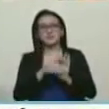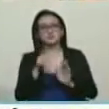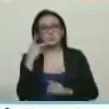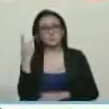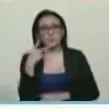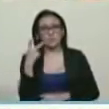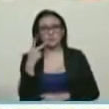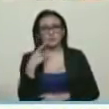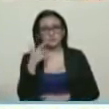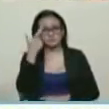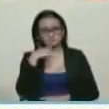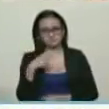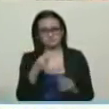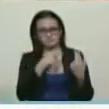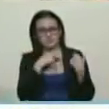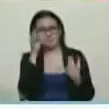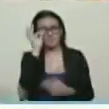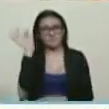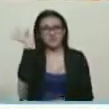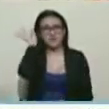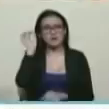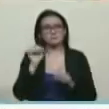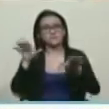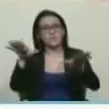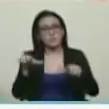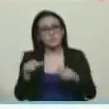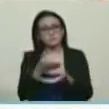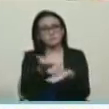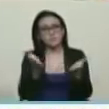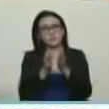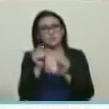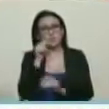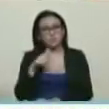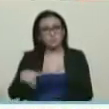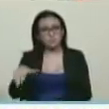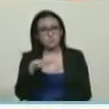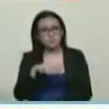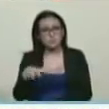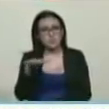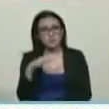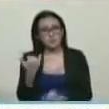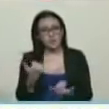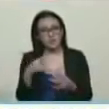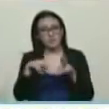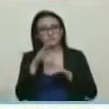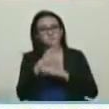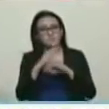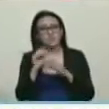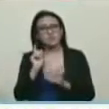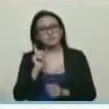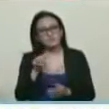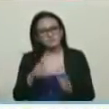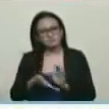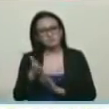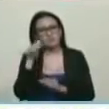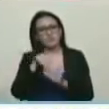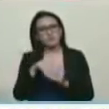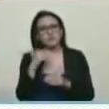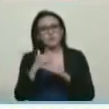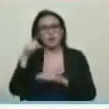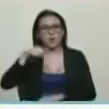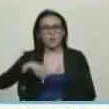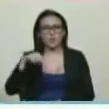fiscal general de la República convoco pues a todo nuestro pueblo a esta hora del mediodía que no ha ido a votar, a que lo haga como lo hemos hecho el día de